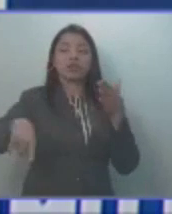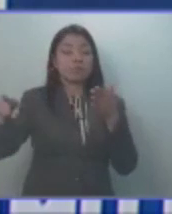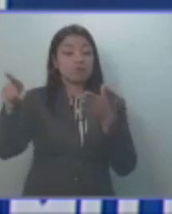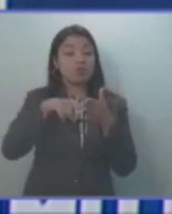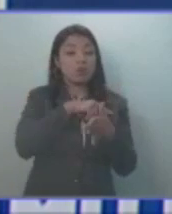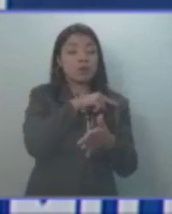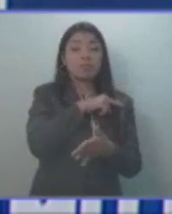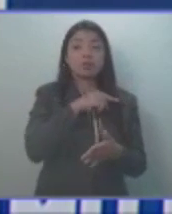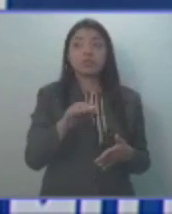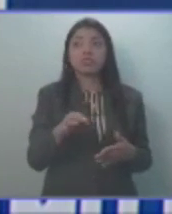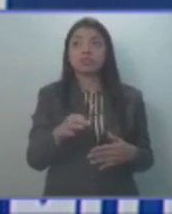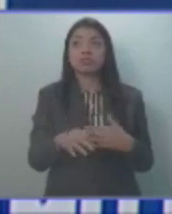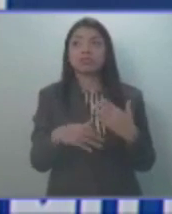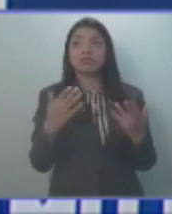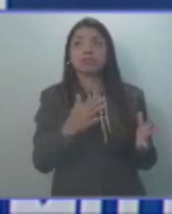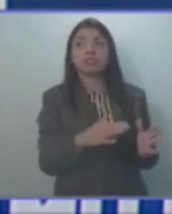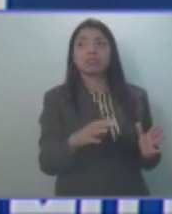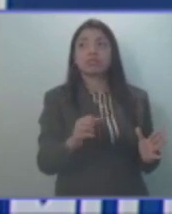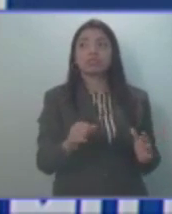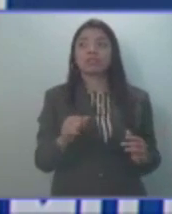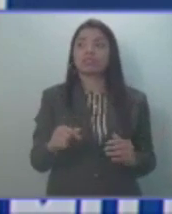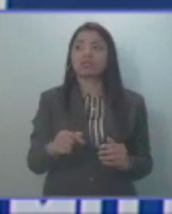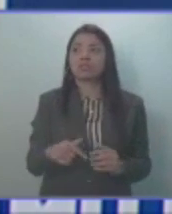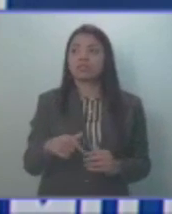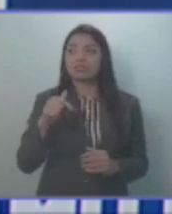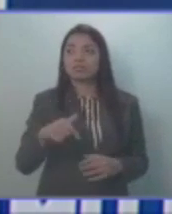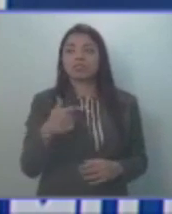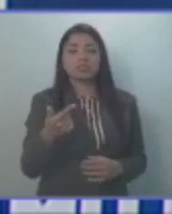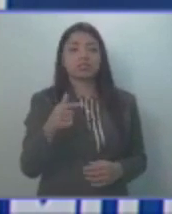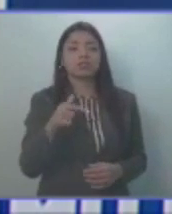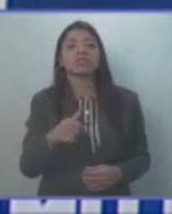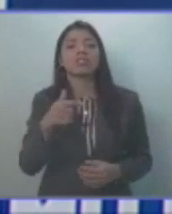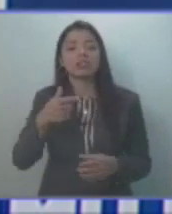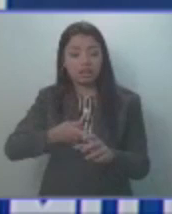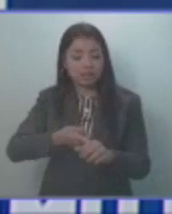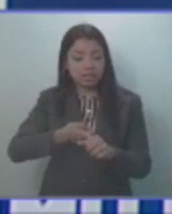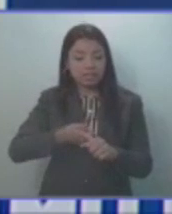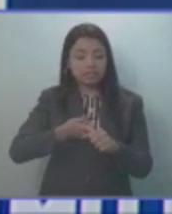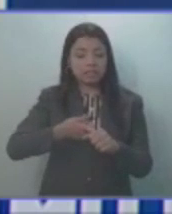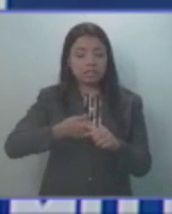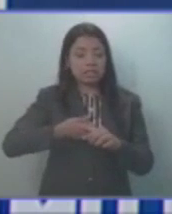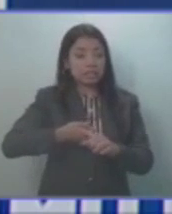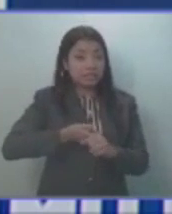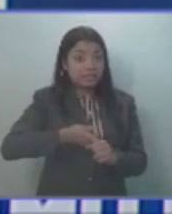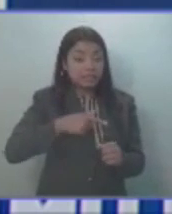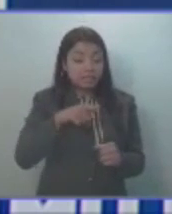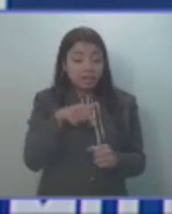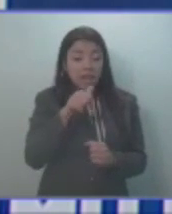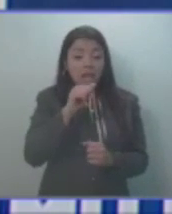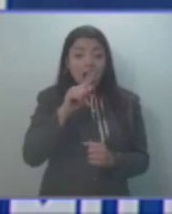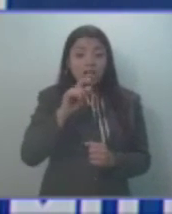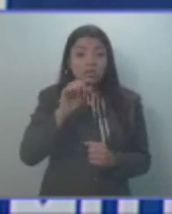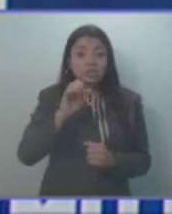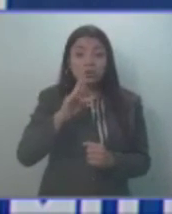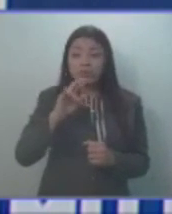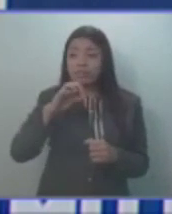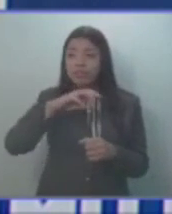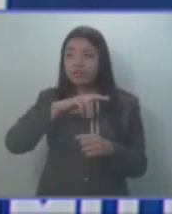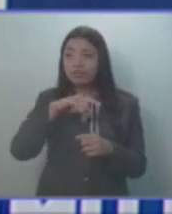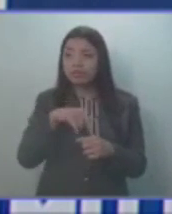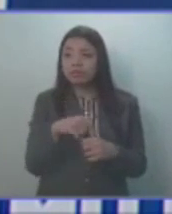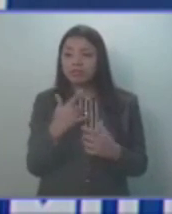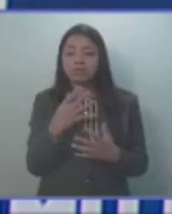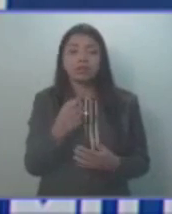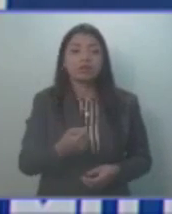total a la importación de combustible del que dice él con alto contenido de azufre ya se ha